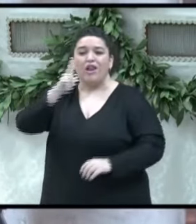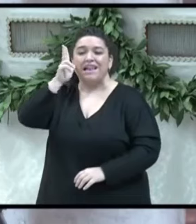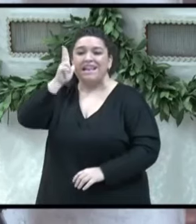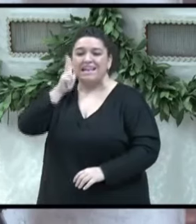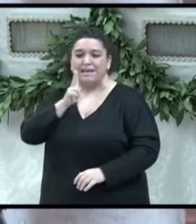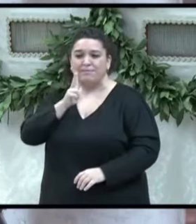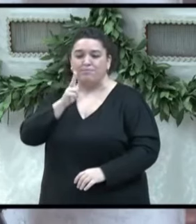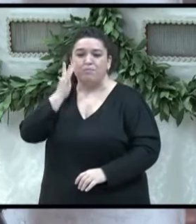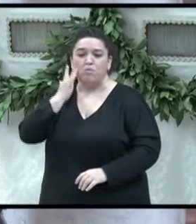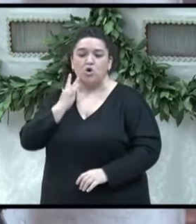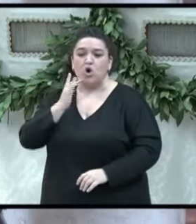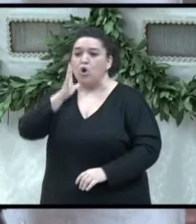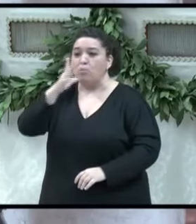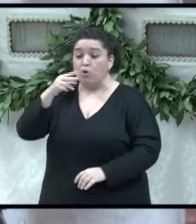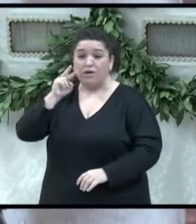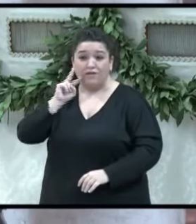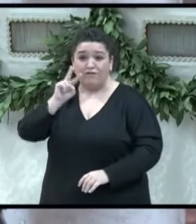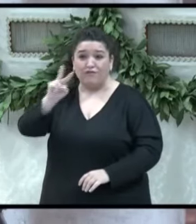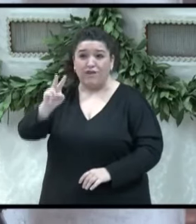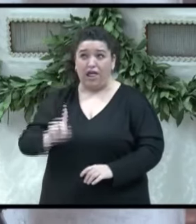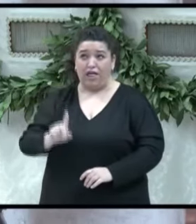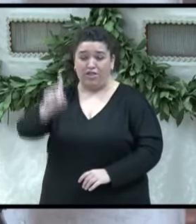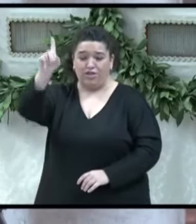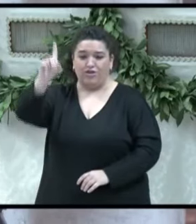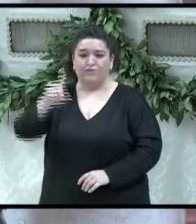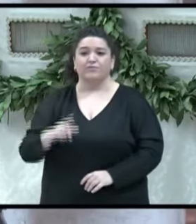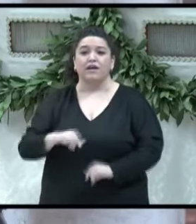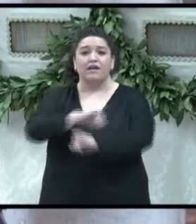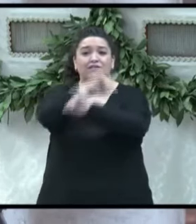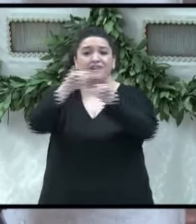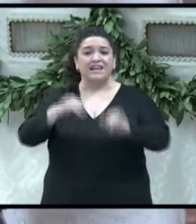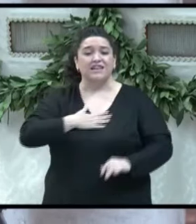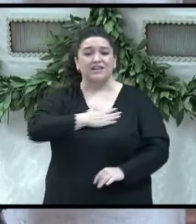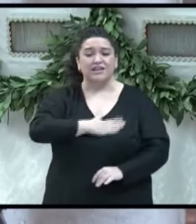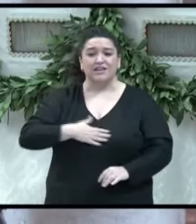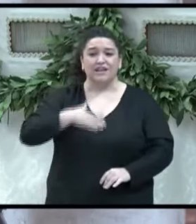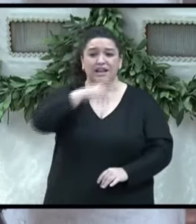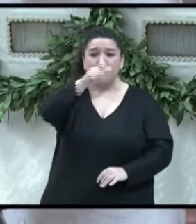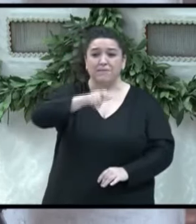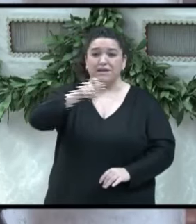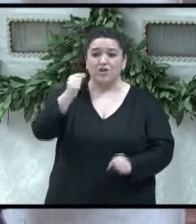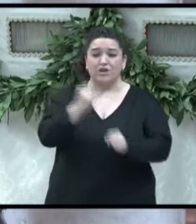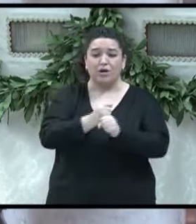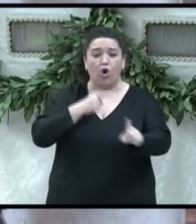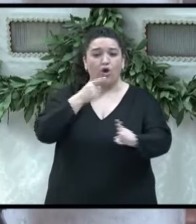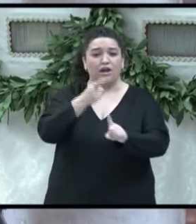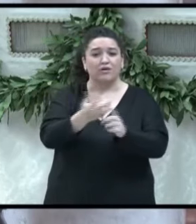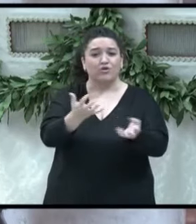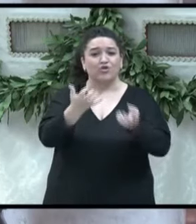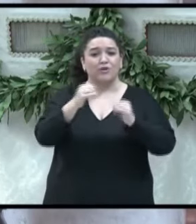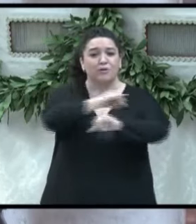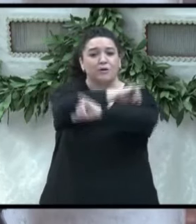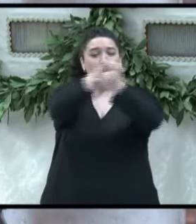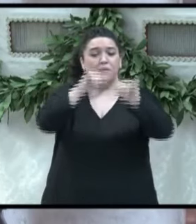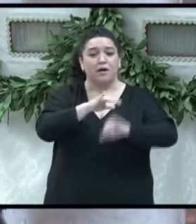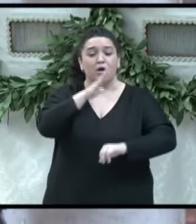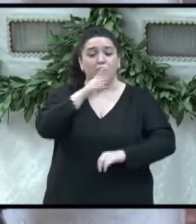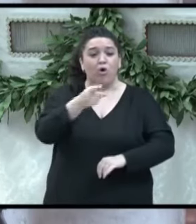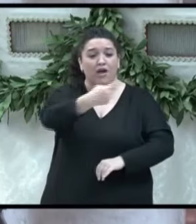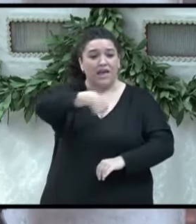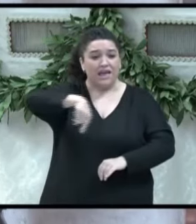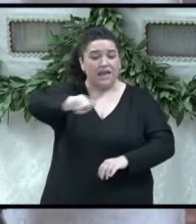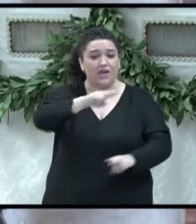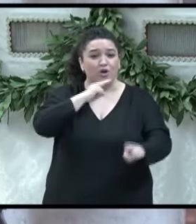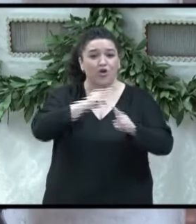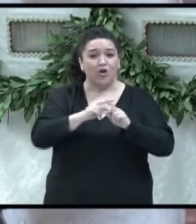porque ellos verán a Dios dichosos los que trabajan por la paz porque ellos se llamarán los